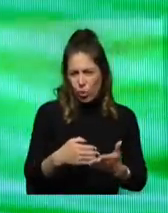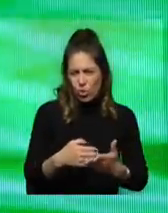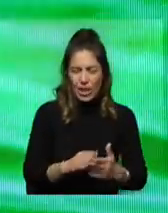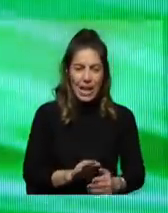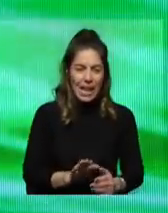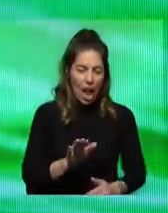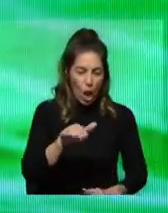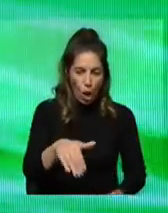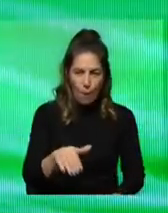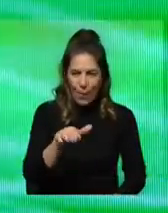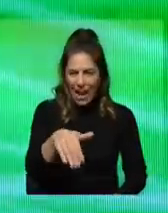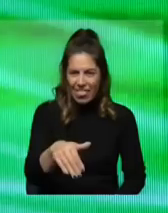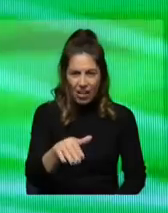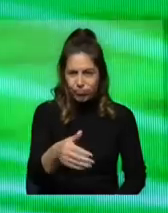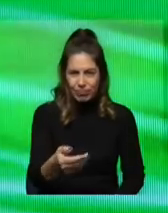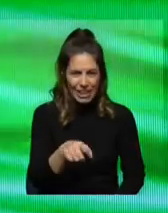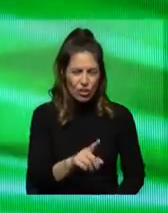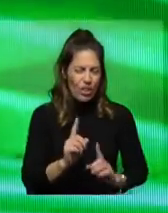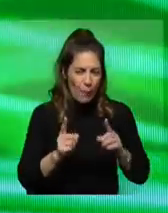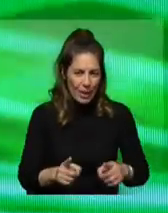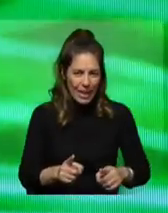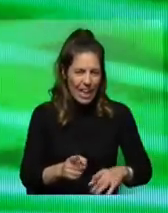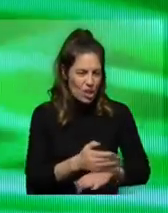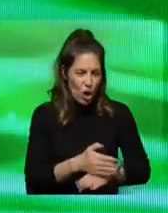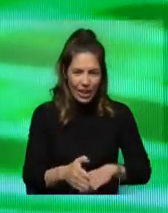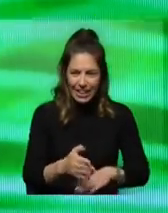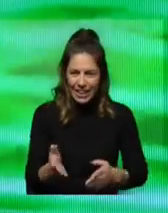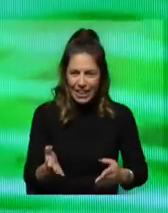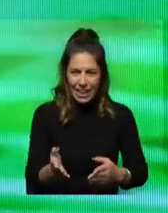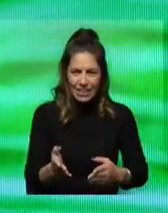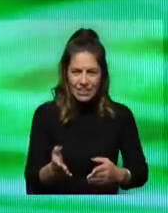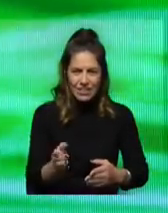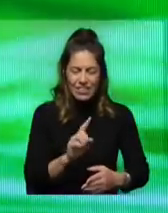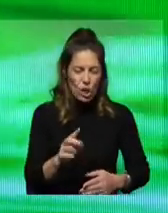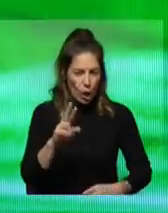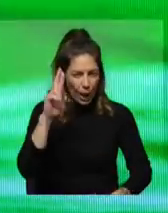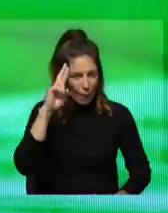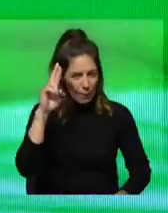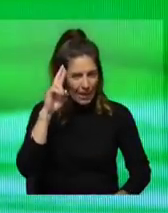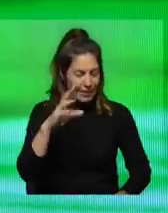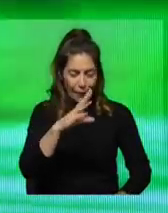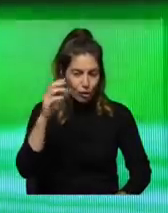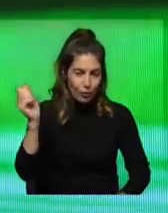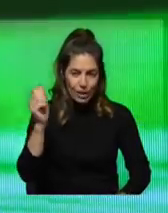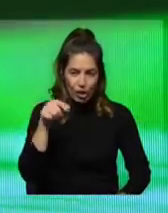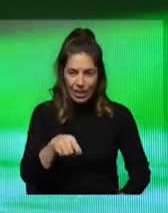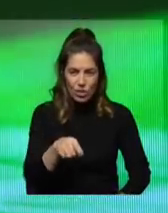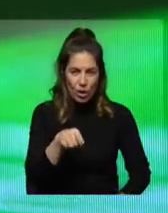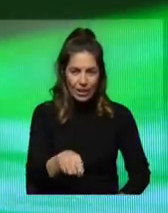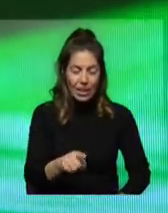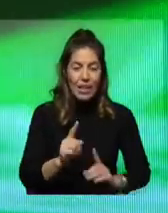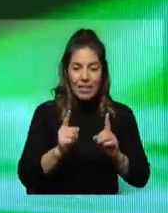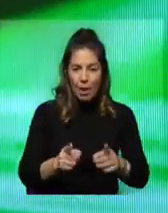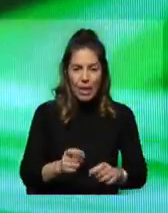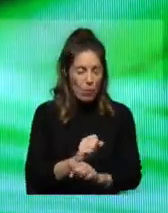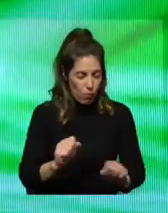los lomos de burro generan si usted de alguna manera no no respeta se olvidó que eso eso está allí de alguna manera